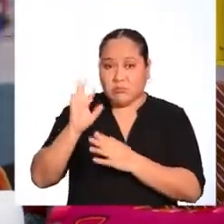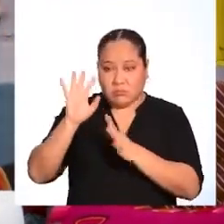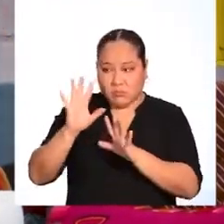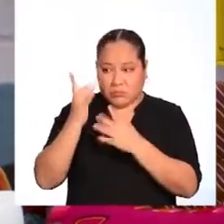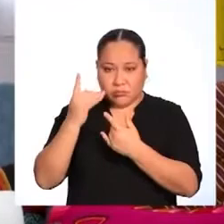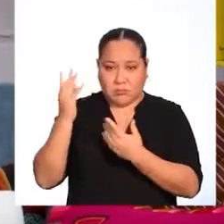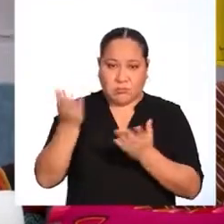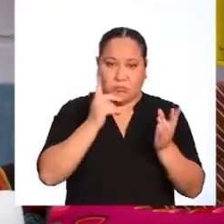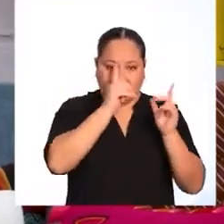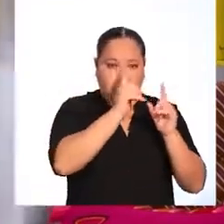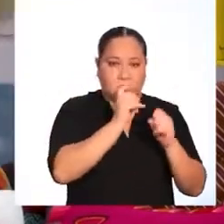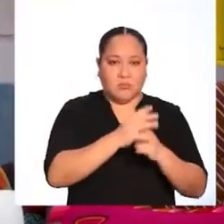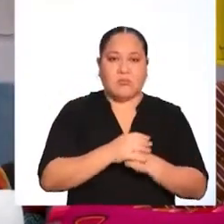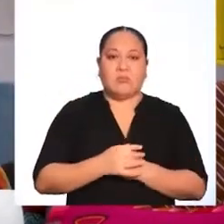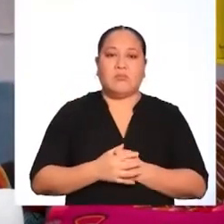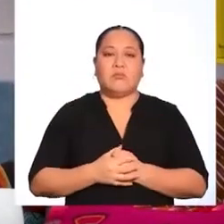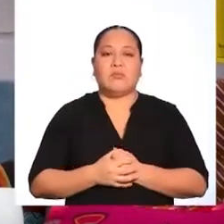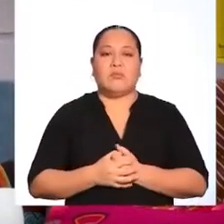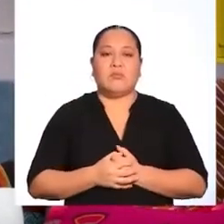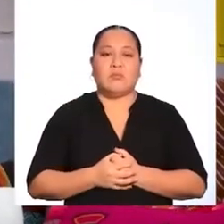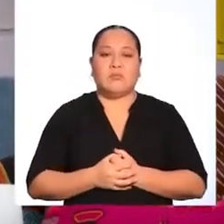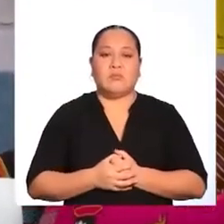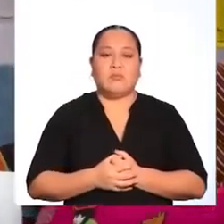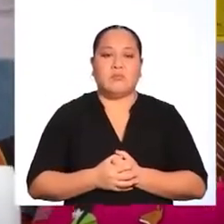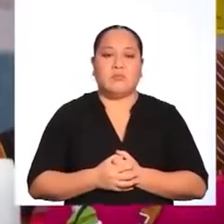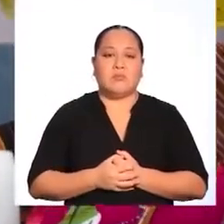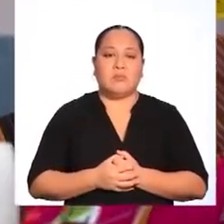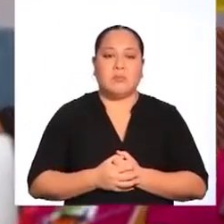espero que aquí que le voy a preguntar sí